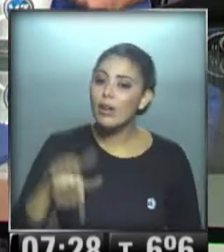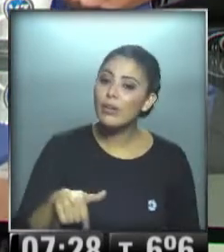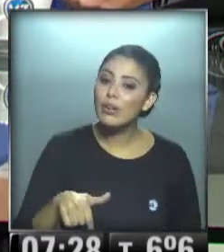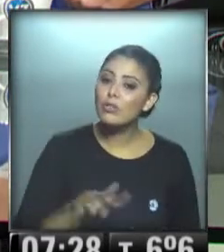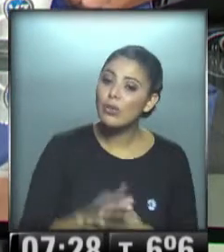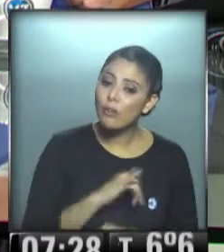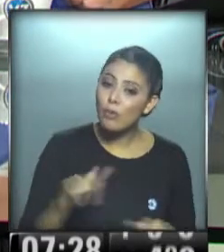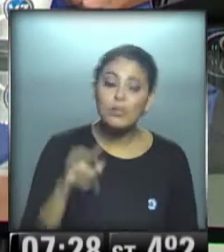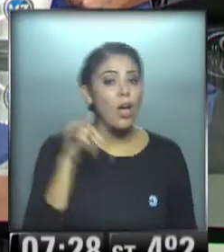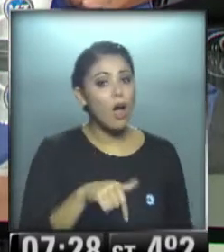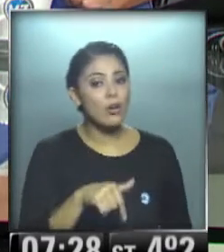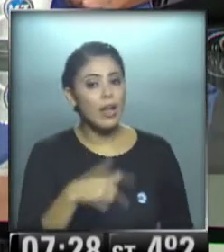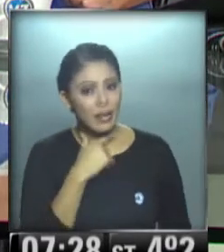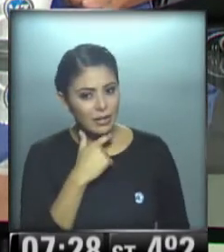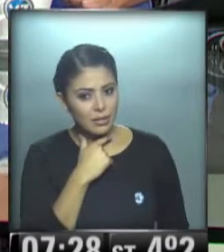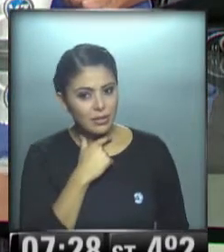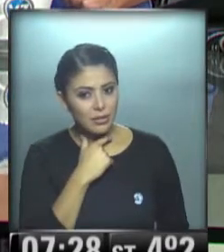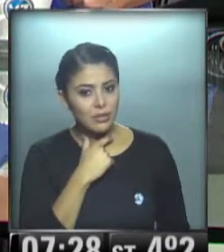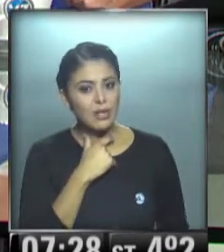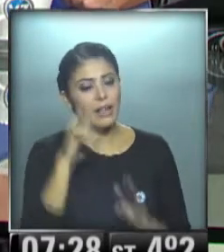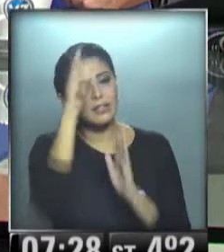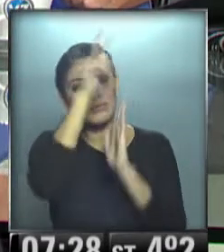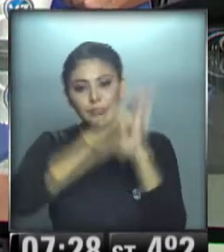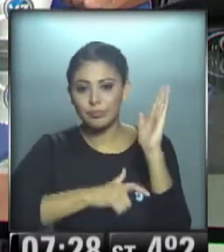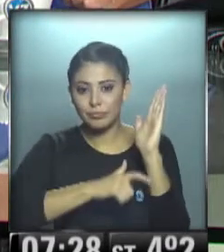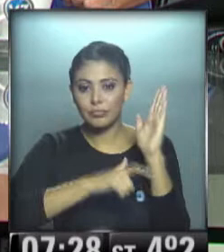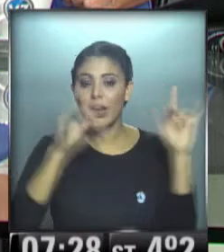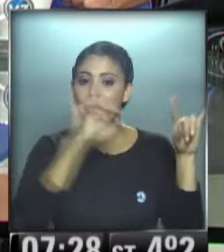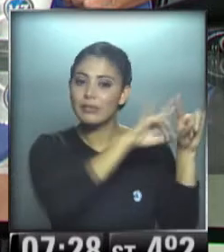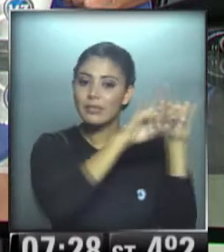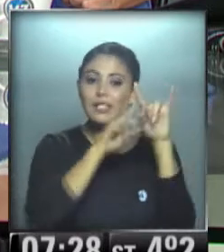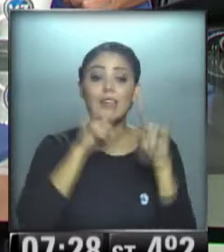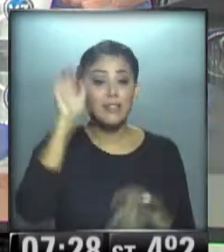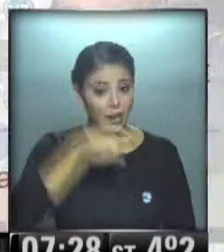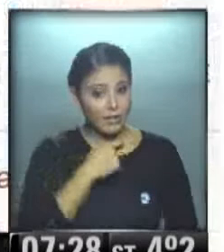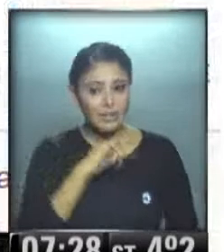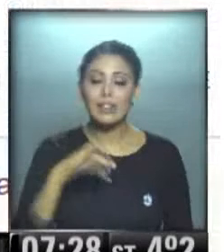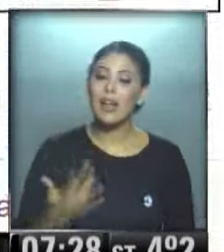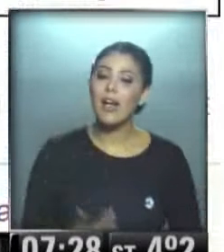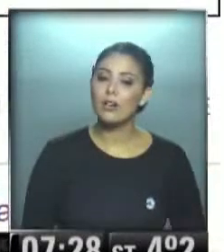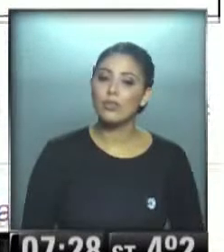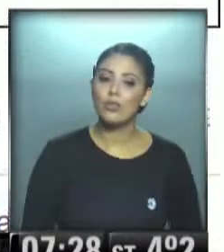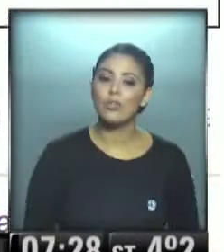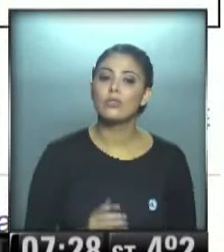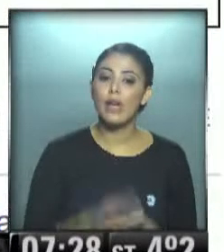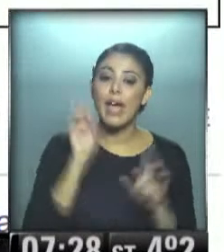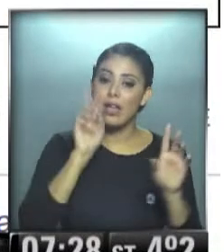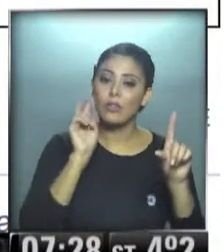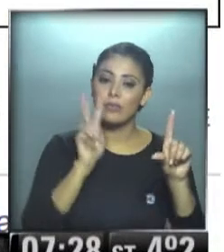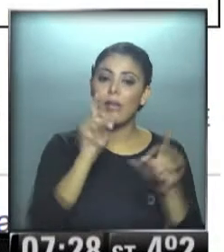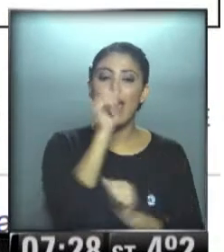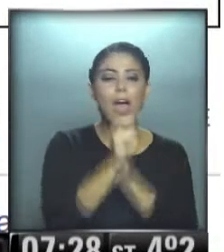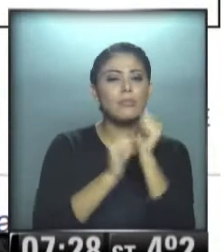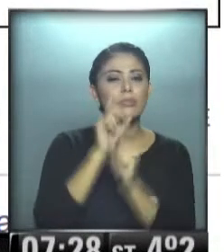Hablando de información. Vamos a repasar, ¿te parece bien, la portada digital de la agencia estatal Telam? Claro que sí, tiene que ver con esto.